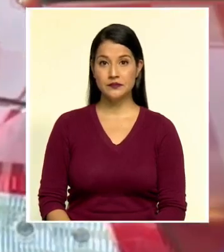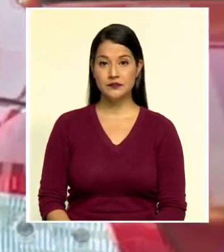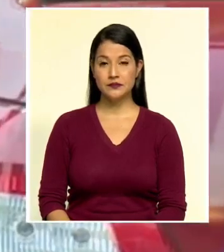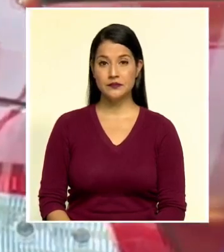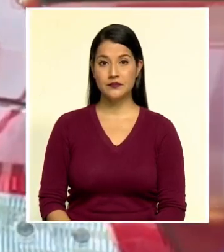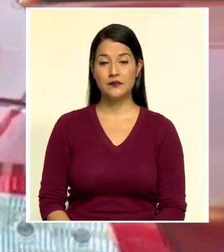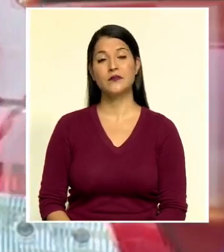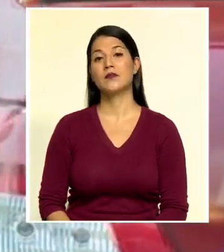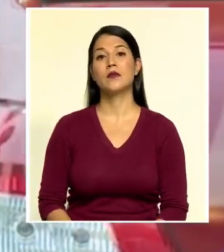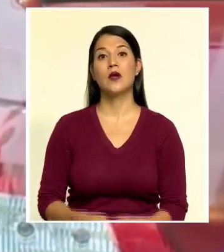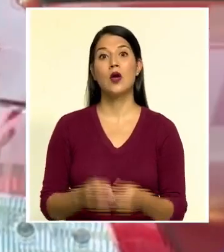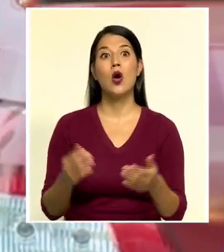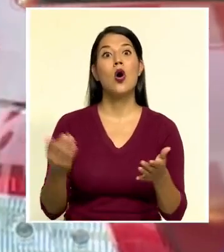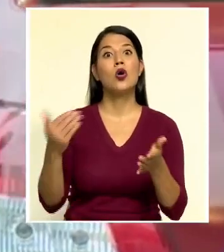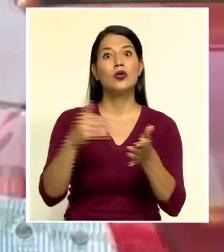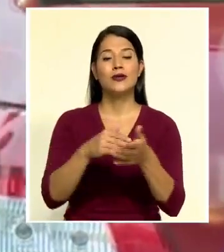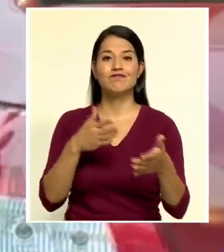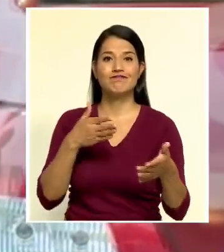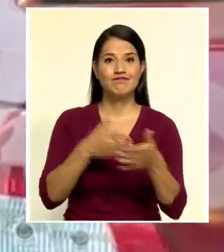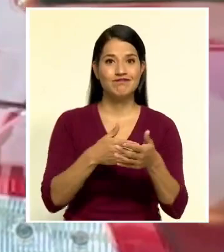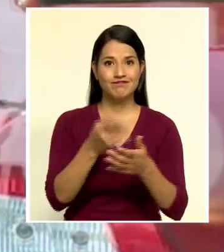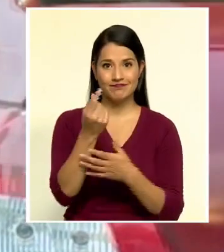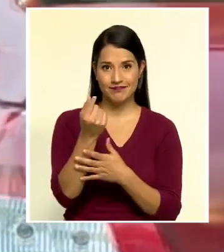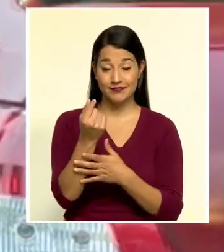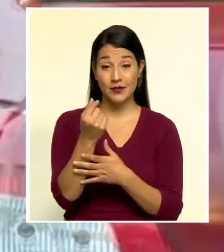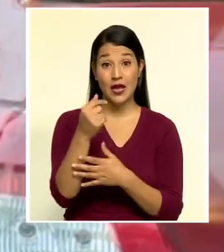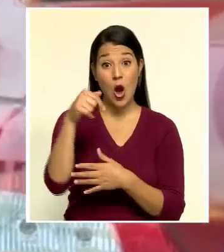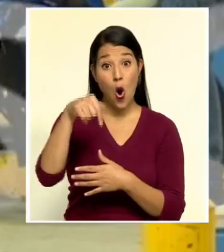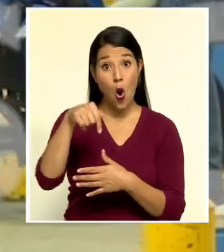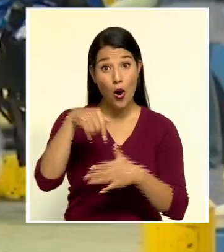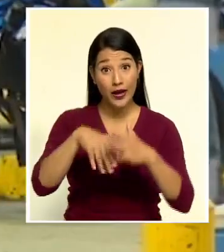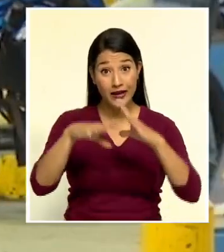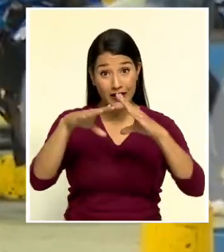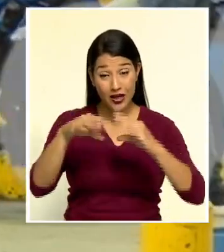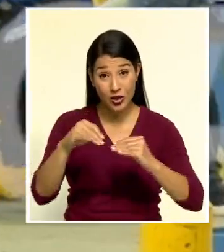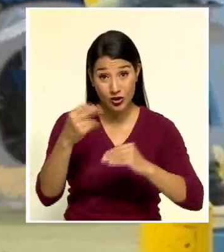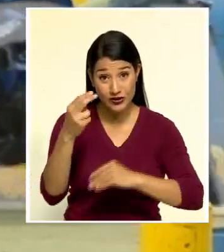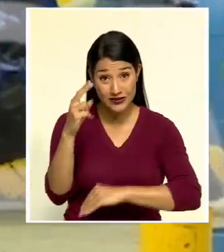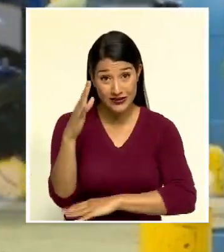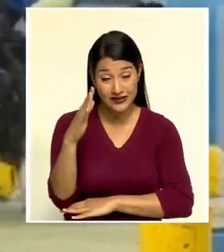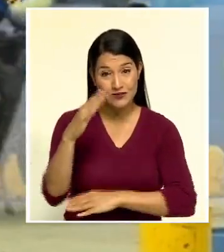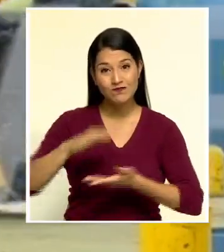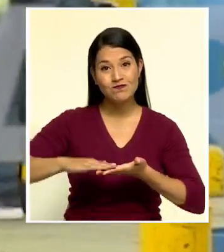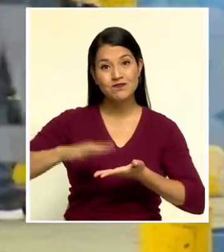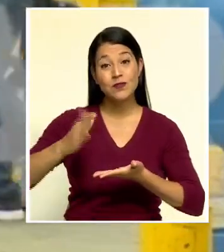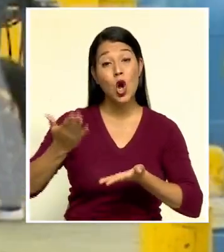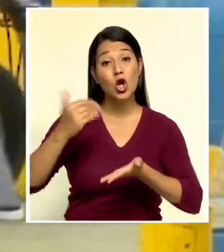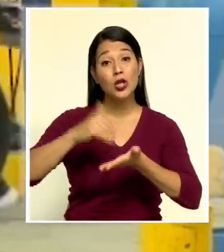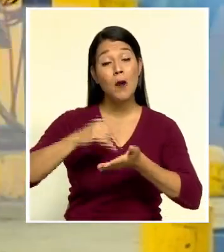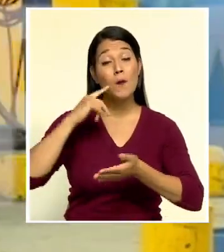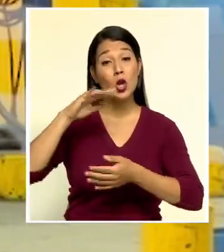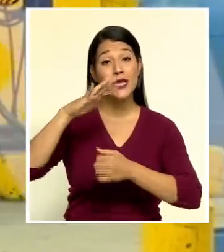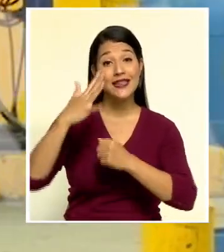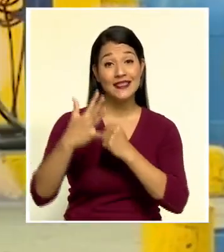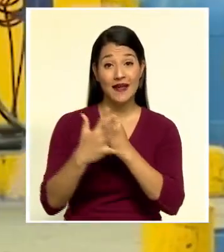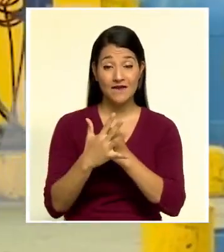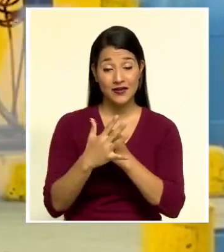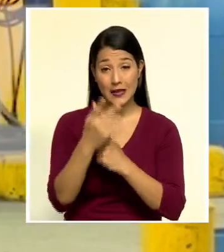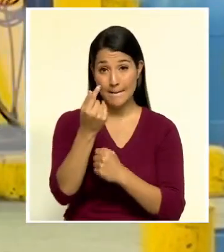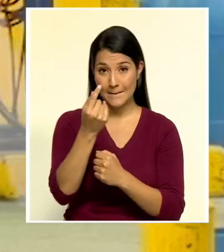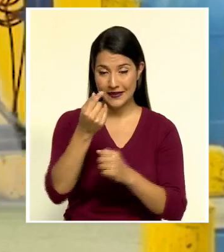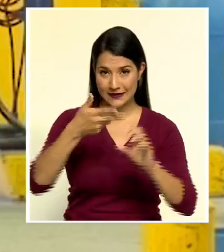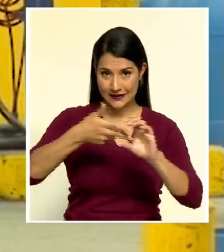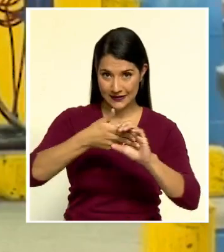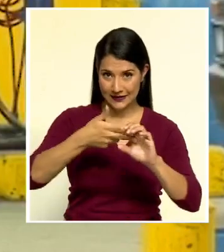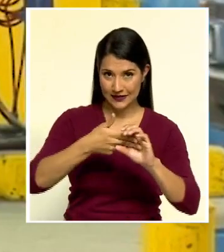Nuevo golpe al bolsillo. A la medianoche sube por quinta ocasión en este año el precio de los combustibles. El aumento es entre los 38